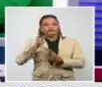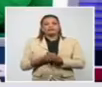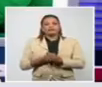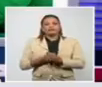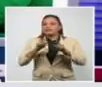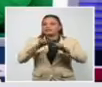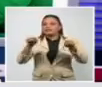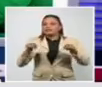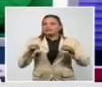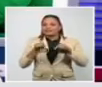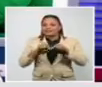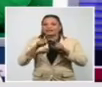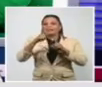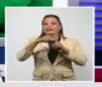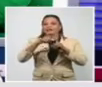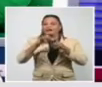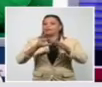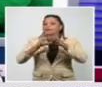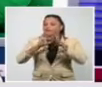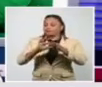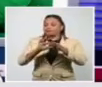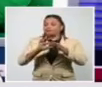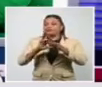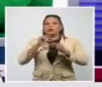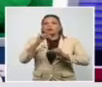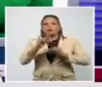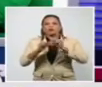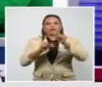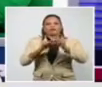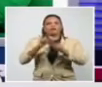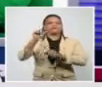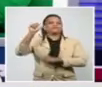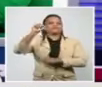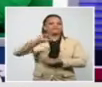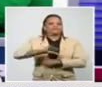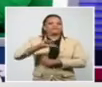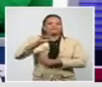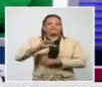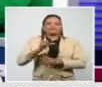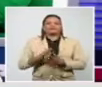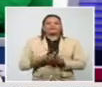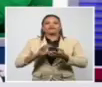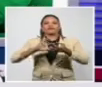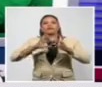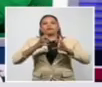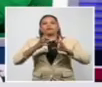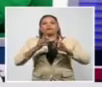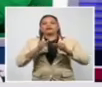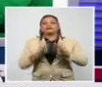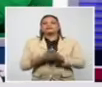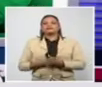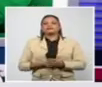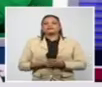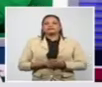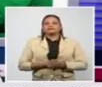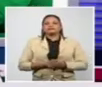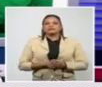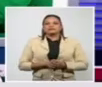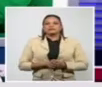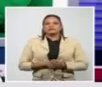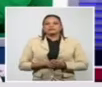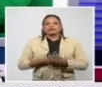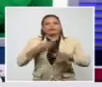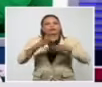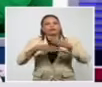intensiva, pues fue presentando una serie de complicaciones, un distrés